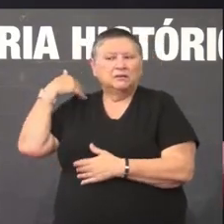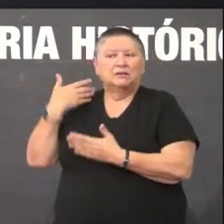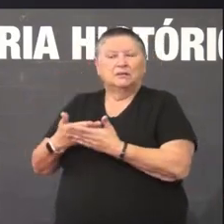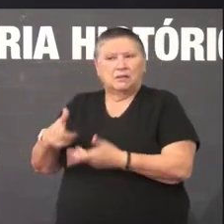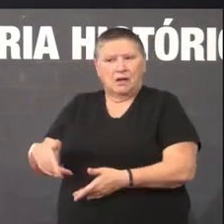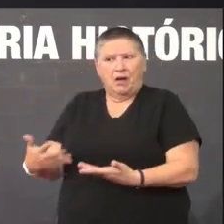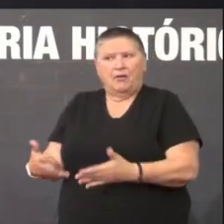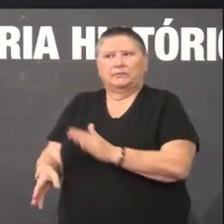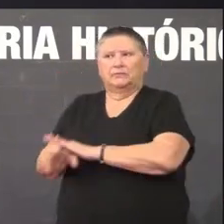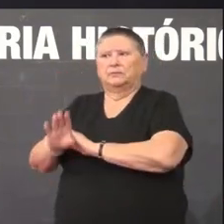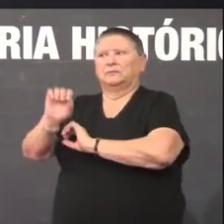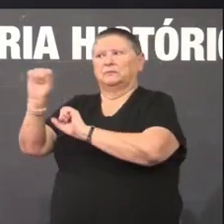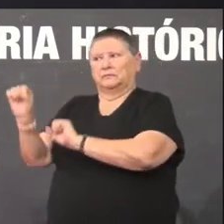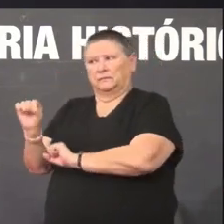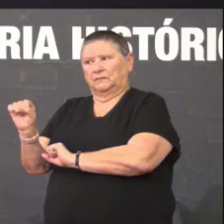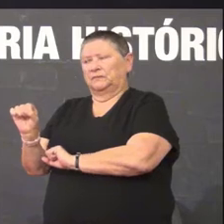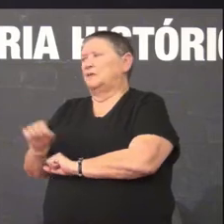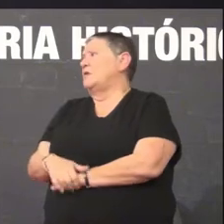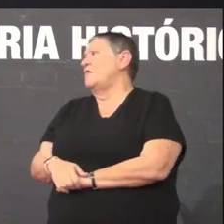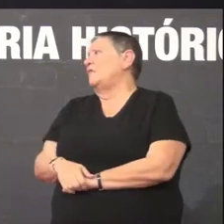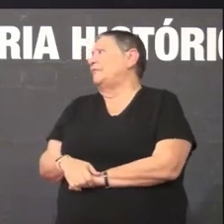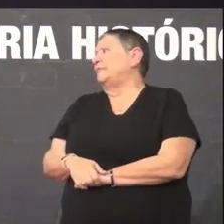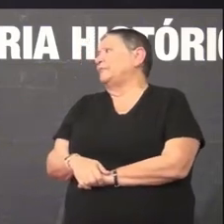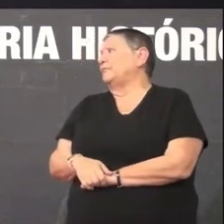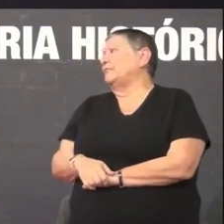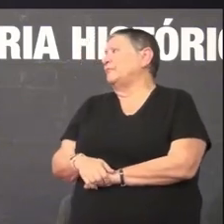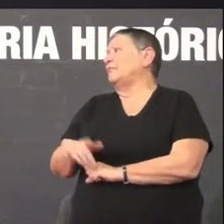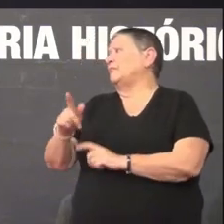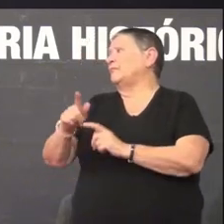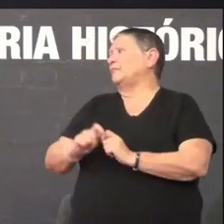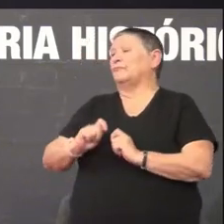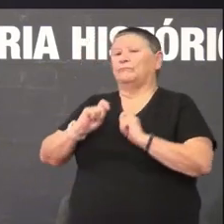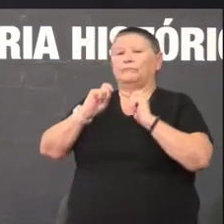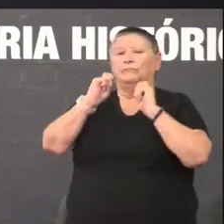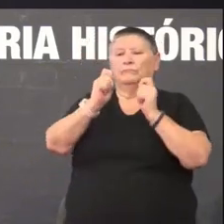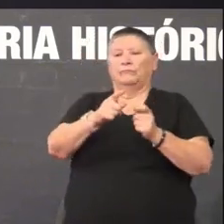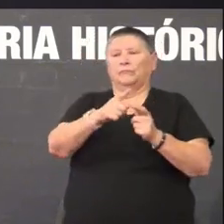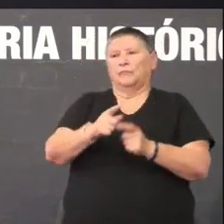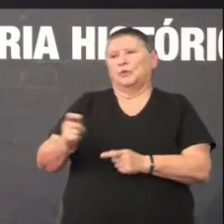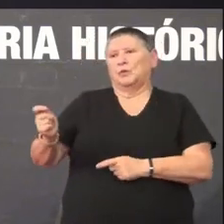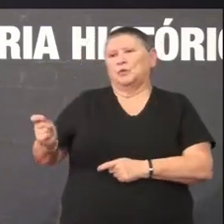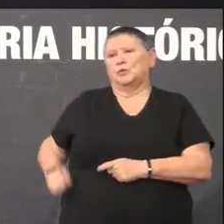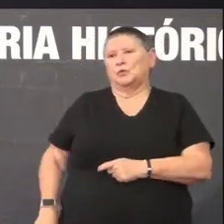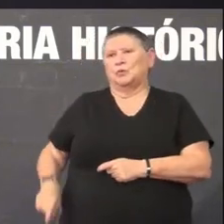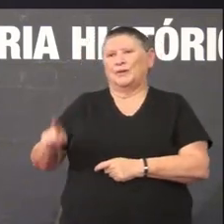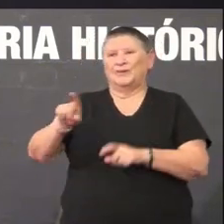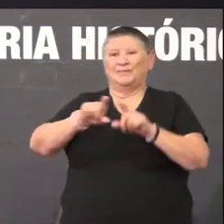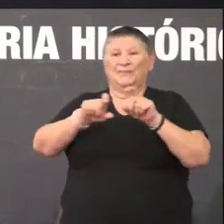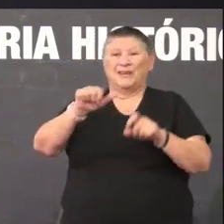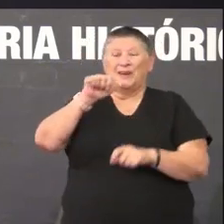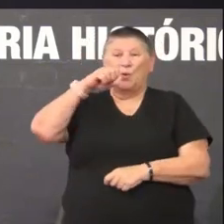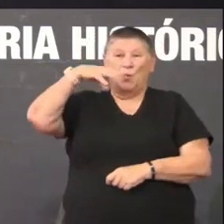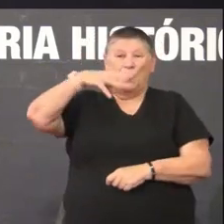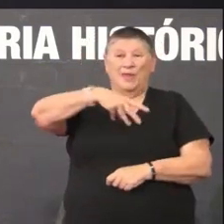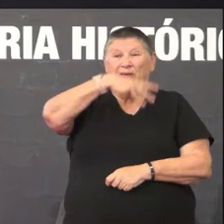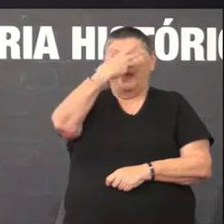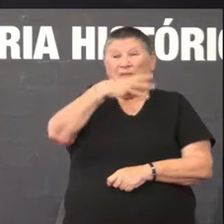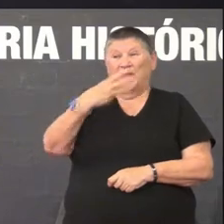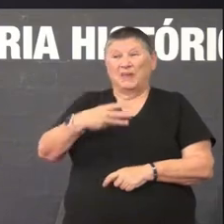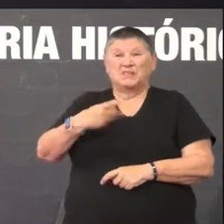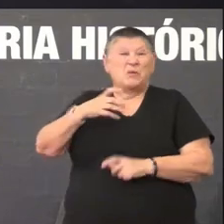del rey. Es decir, le pusieron un sueldo a través, creo que fue Endesa o una de estas